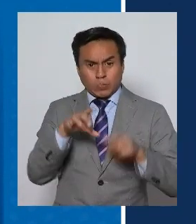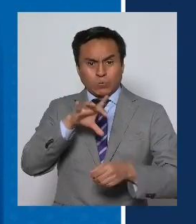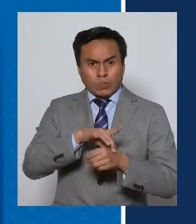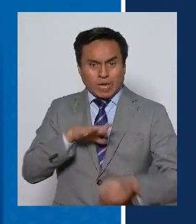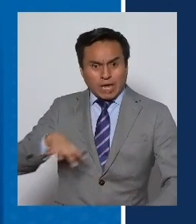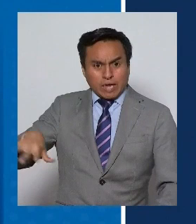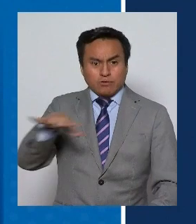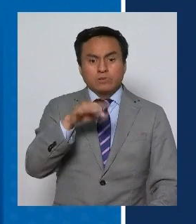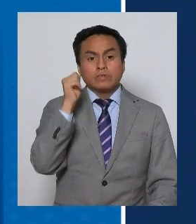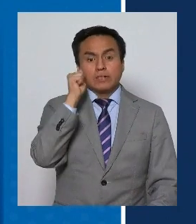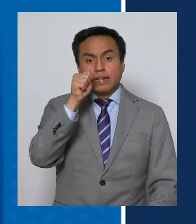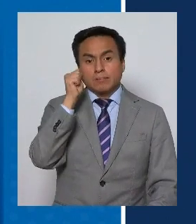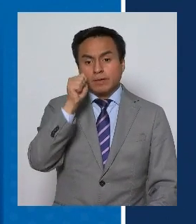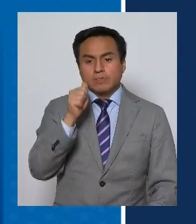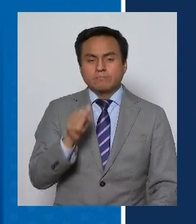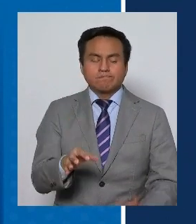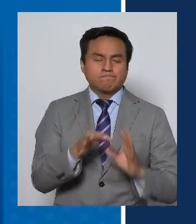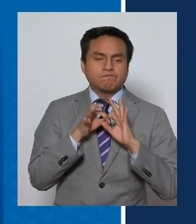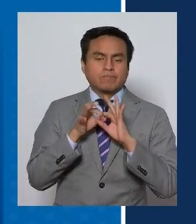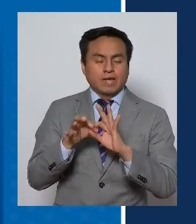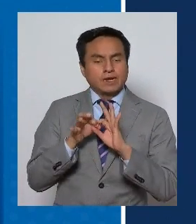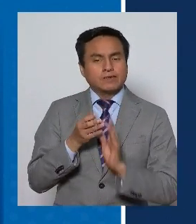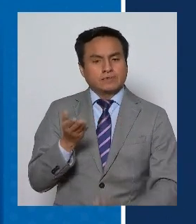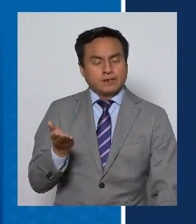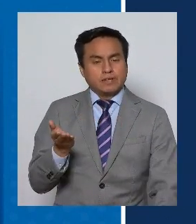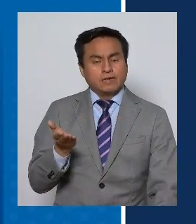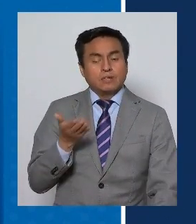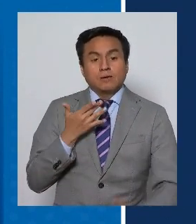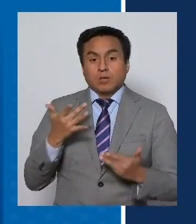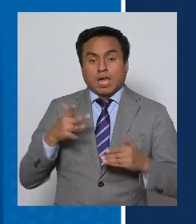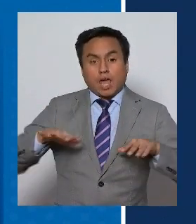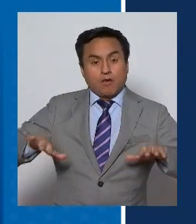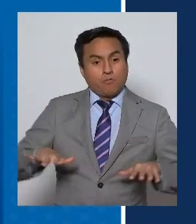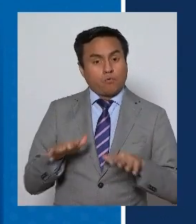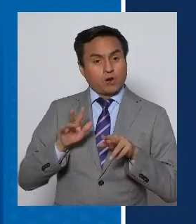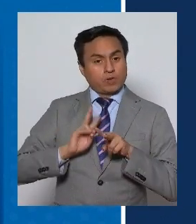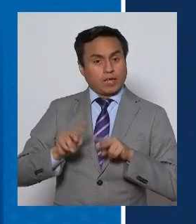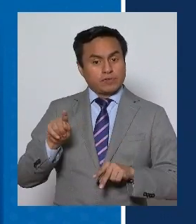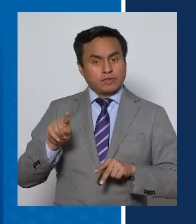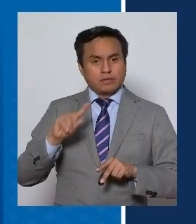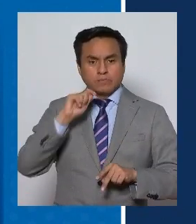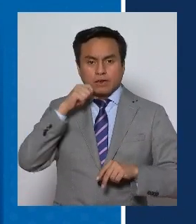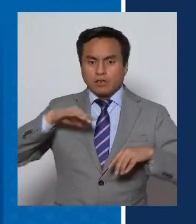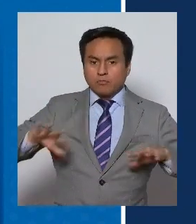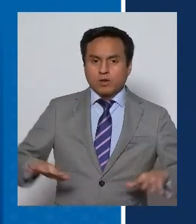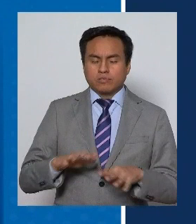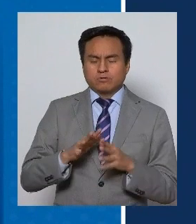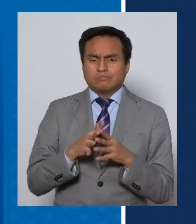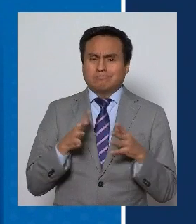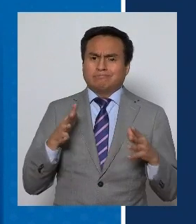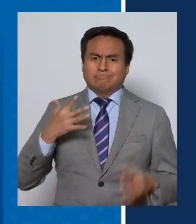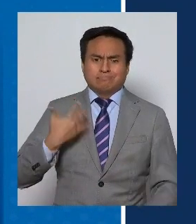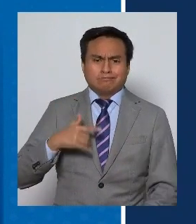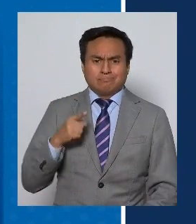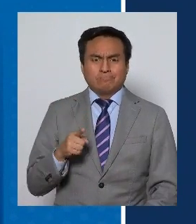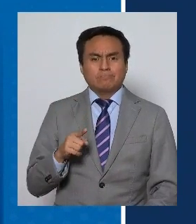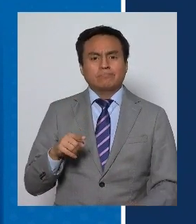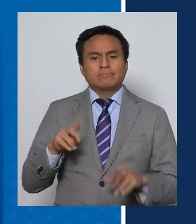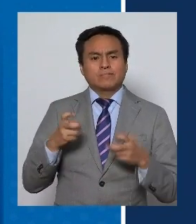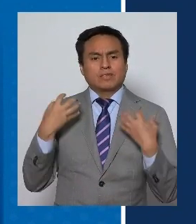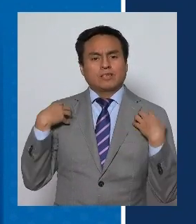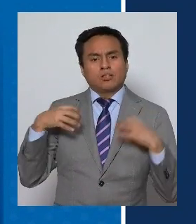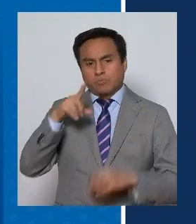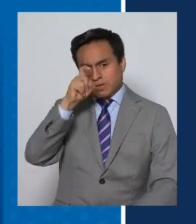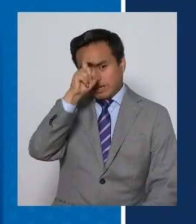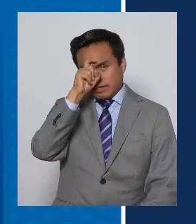quienes diariamente uno debe agradecer, porque el esfuerzo que está haciendo es un esfuerzo gigantesco de parte de los